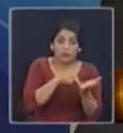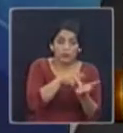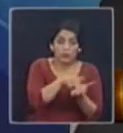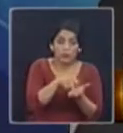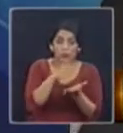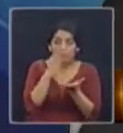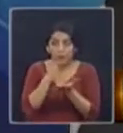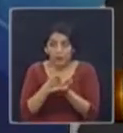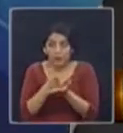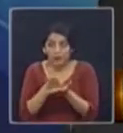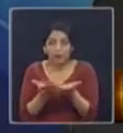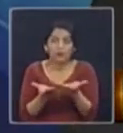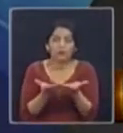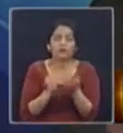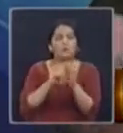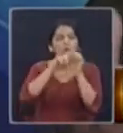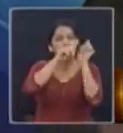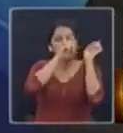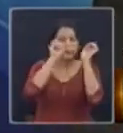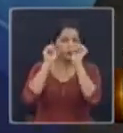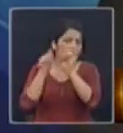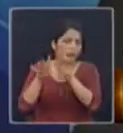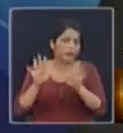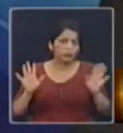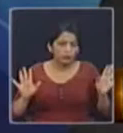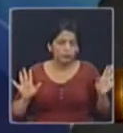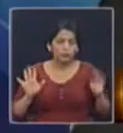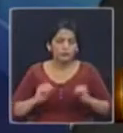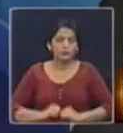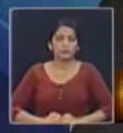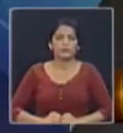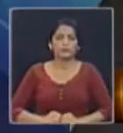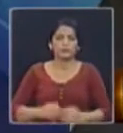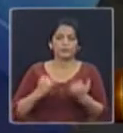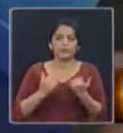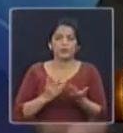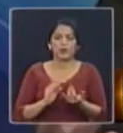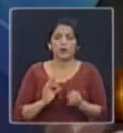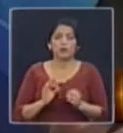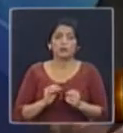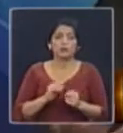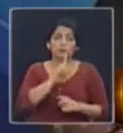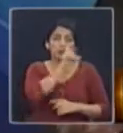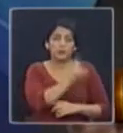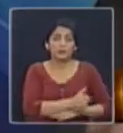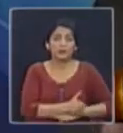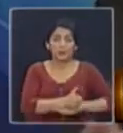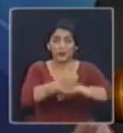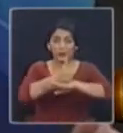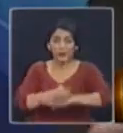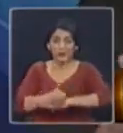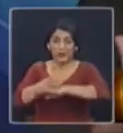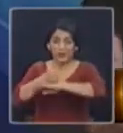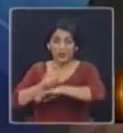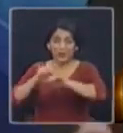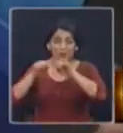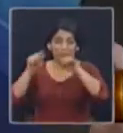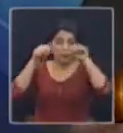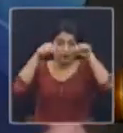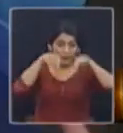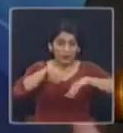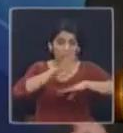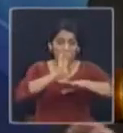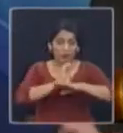el tema fundamental es cesar a las autoridades de control. Preguntarle al pueblo ecuatoriano si está de acuerdo en cesar